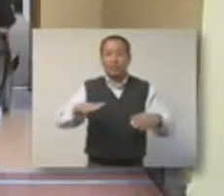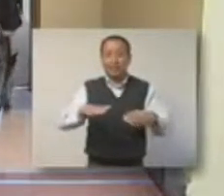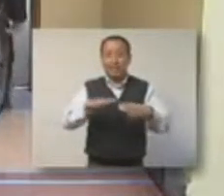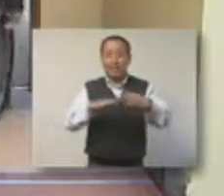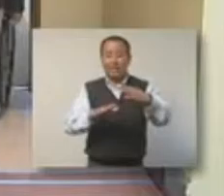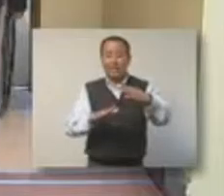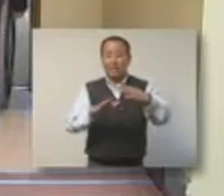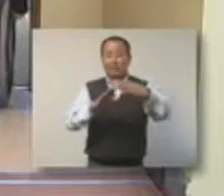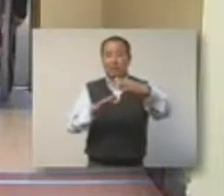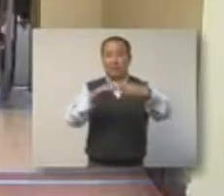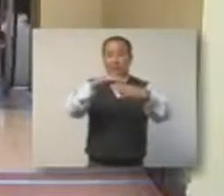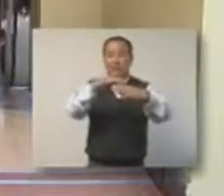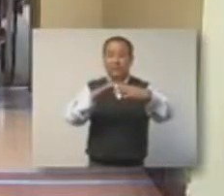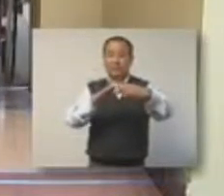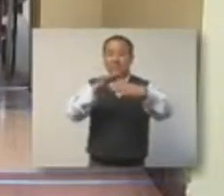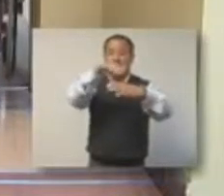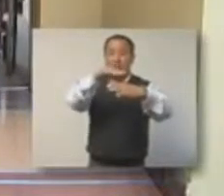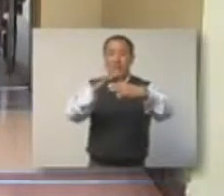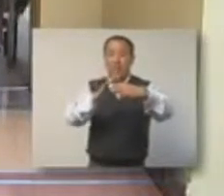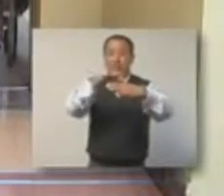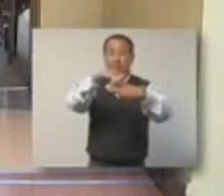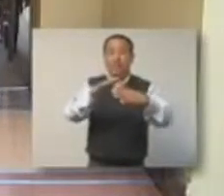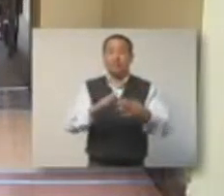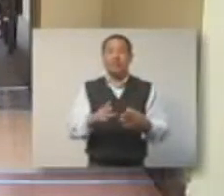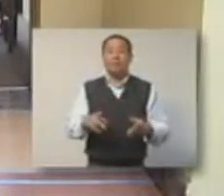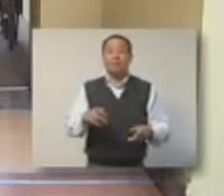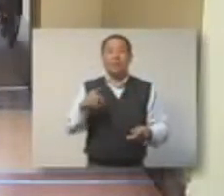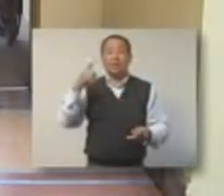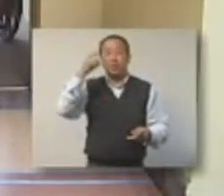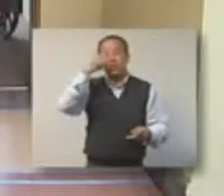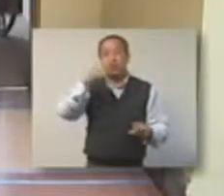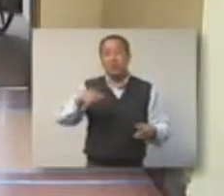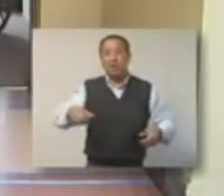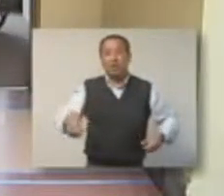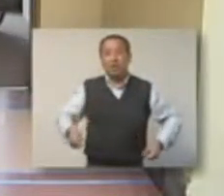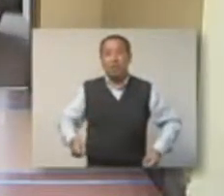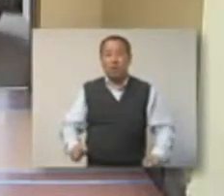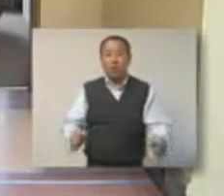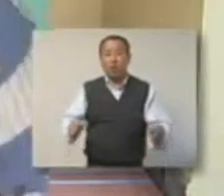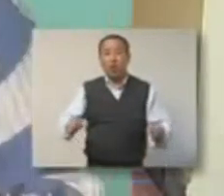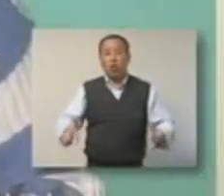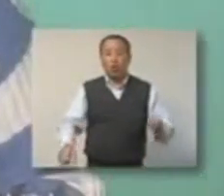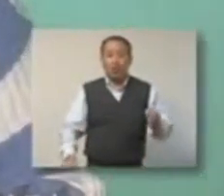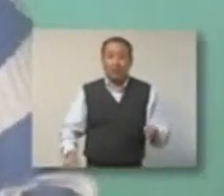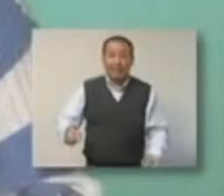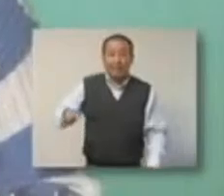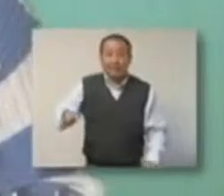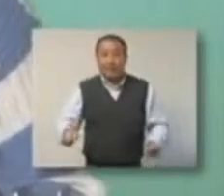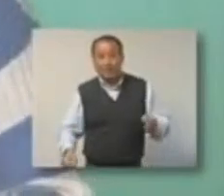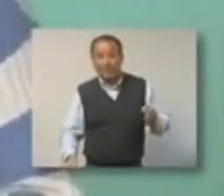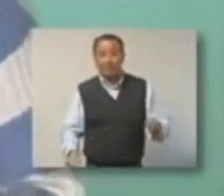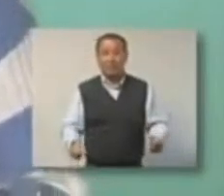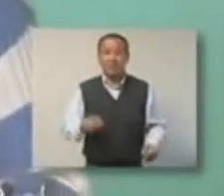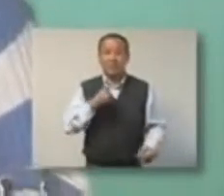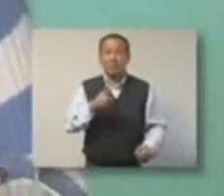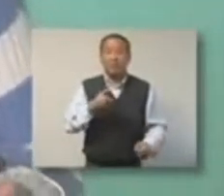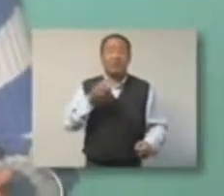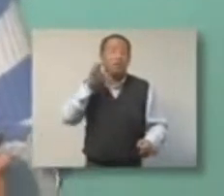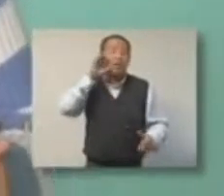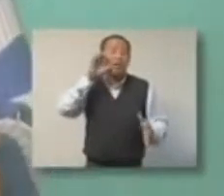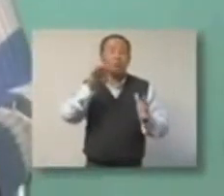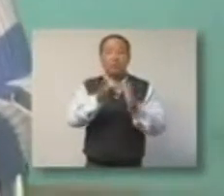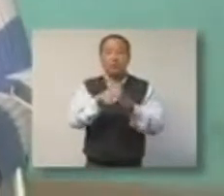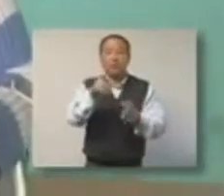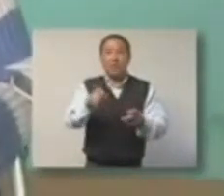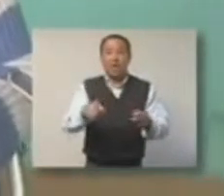u obstáculos que dificulten el paso de una persona con silla de ruedas o muletas. Porque hay lugares que tienen unas gradas,